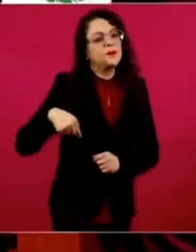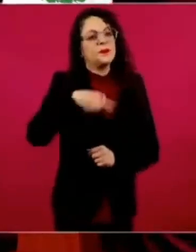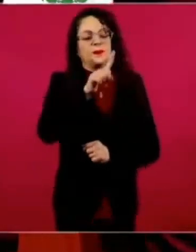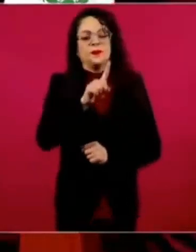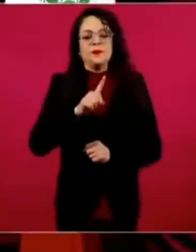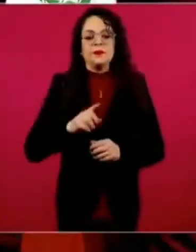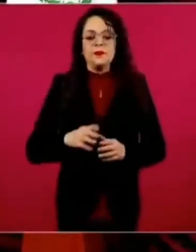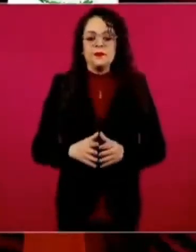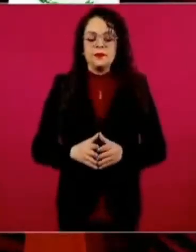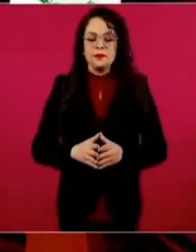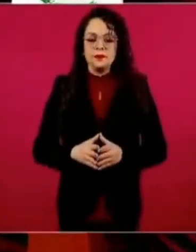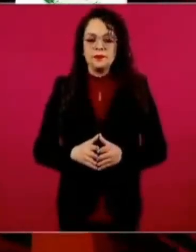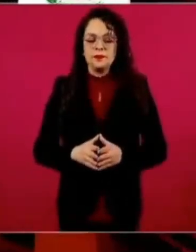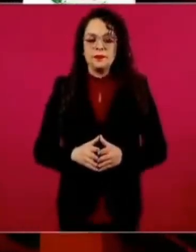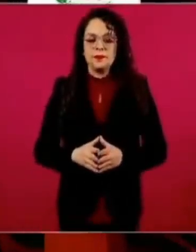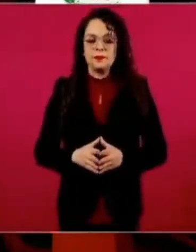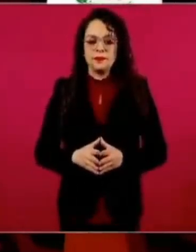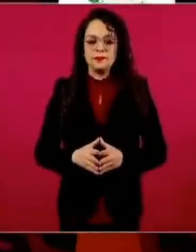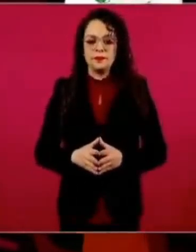Claro,